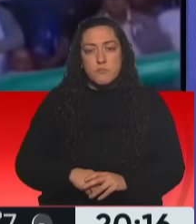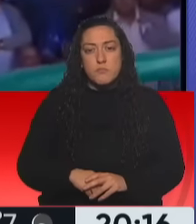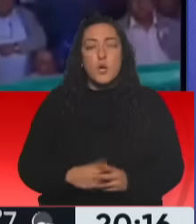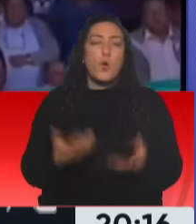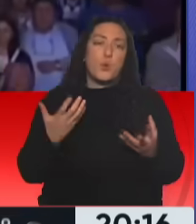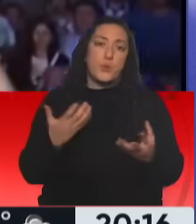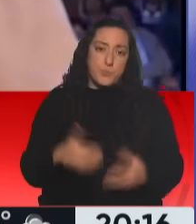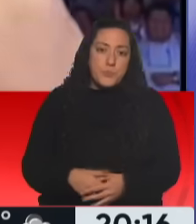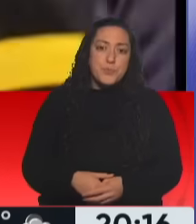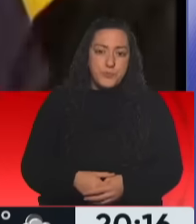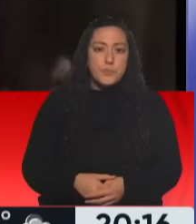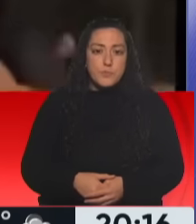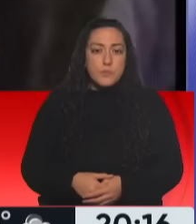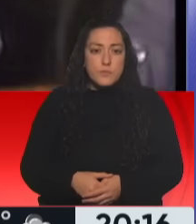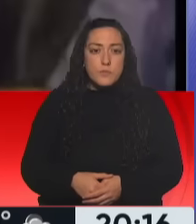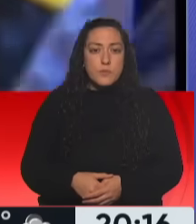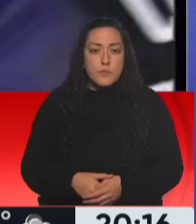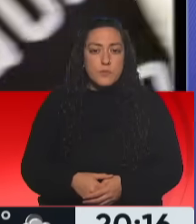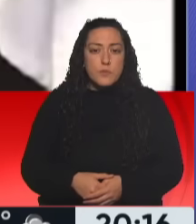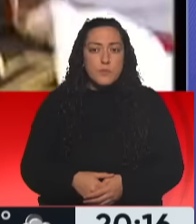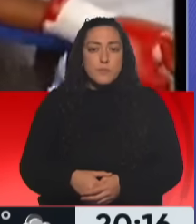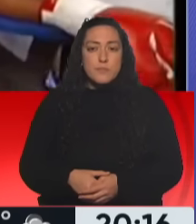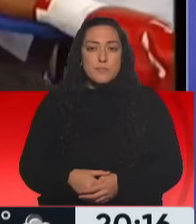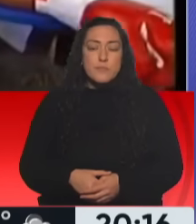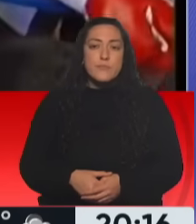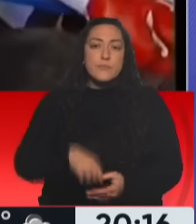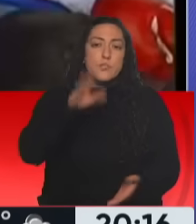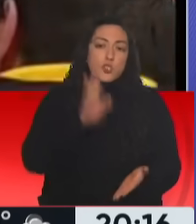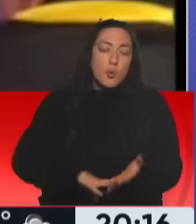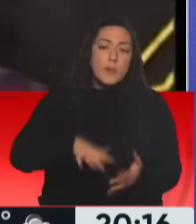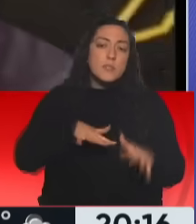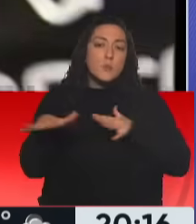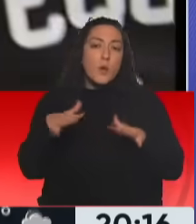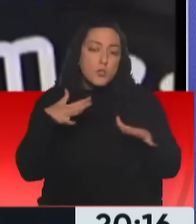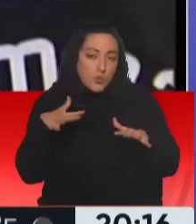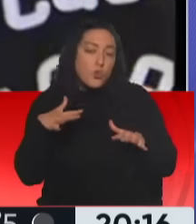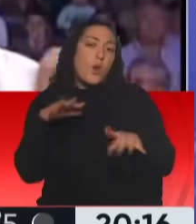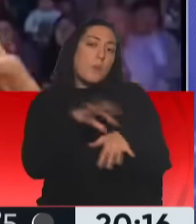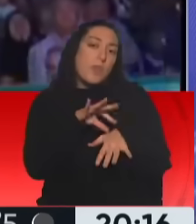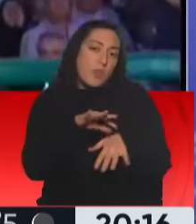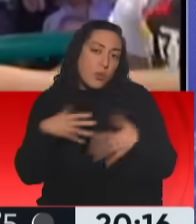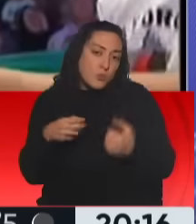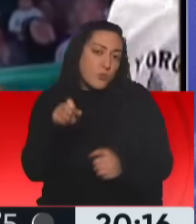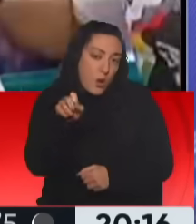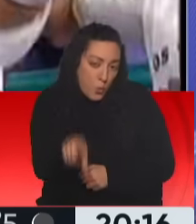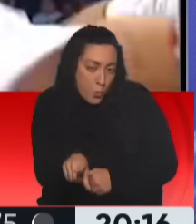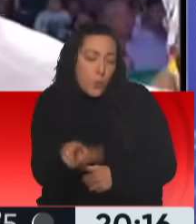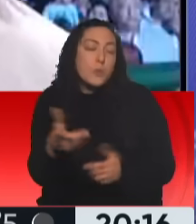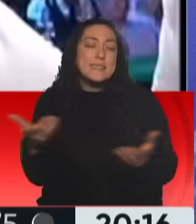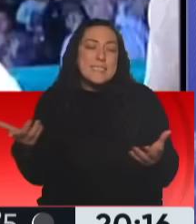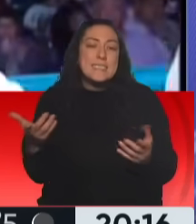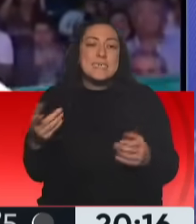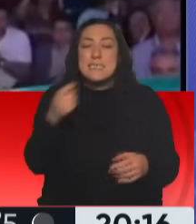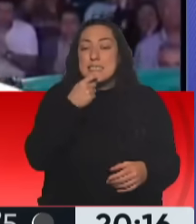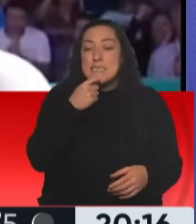ver, en base a lo que escuchamos del cuadro clínico de Alejandra, cuando uno ha boxeado